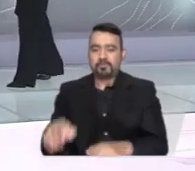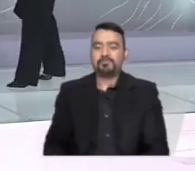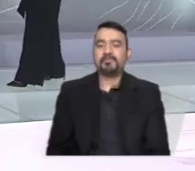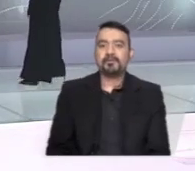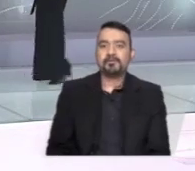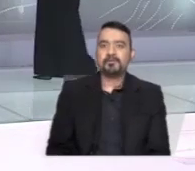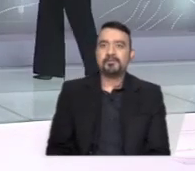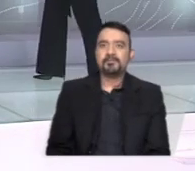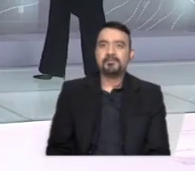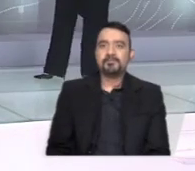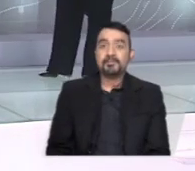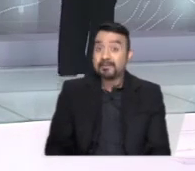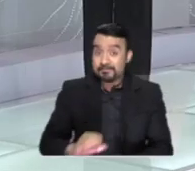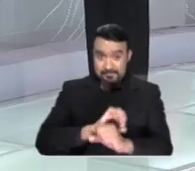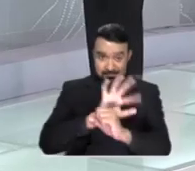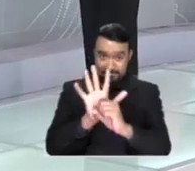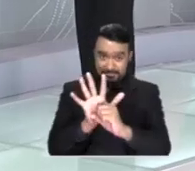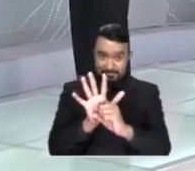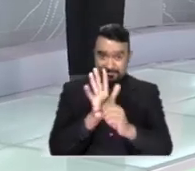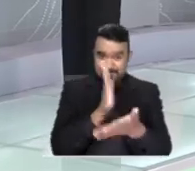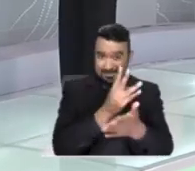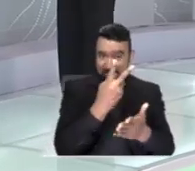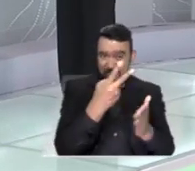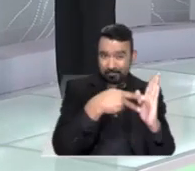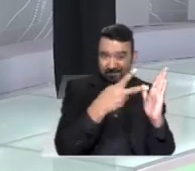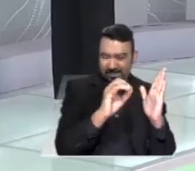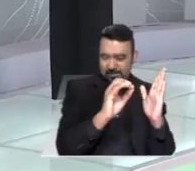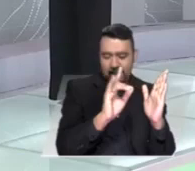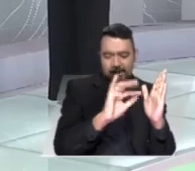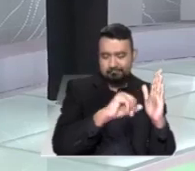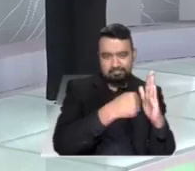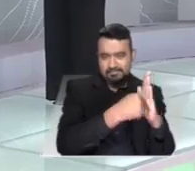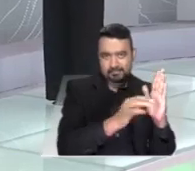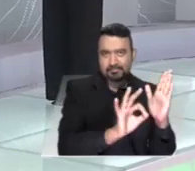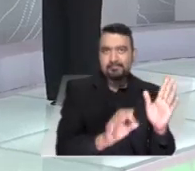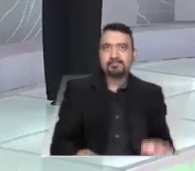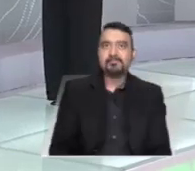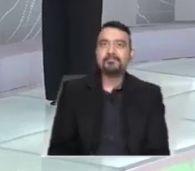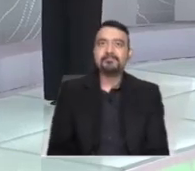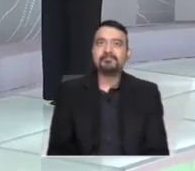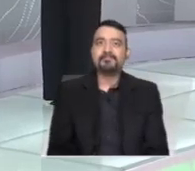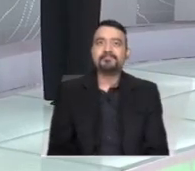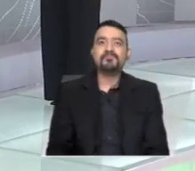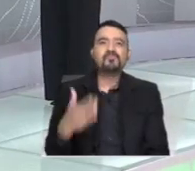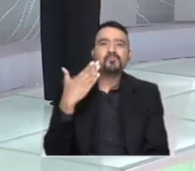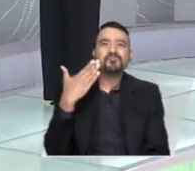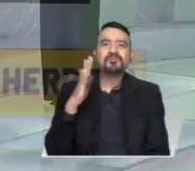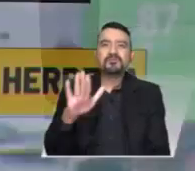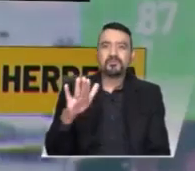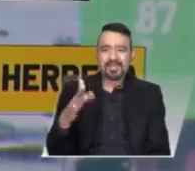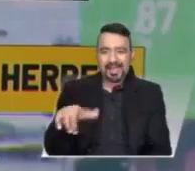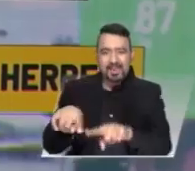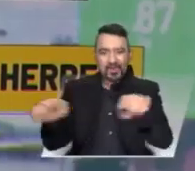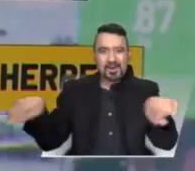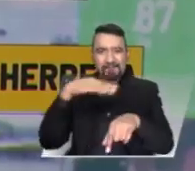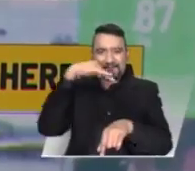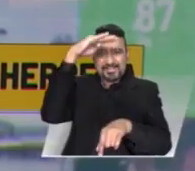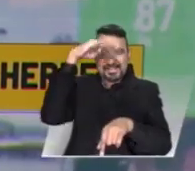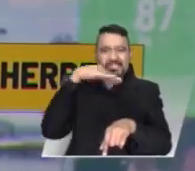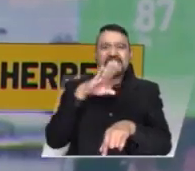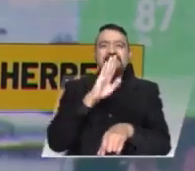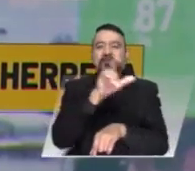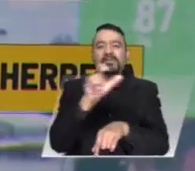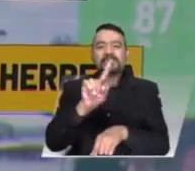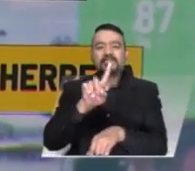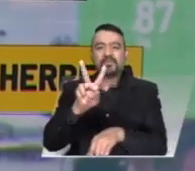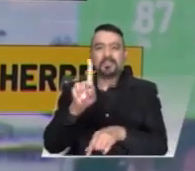Ahora vamos a revisar el Olaya Herrera en la ciudad de Medellín, que para el año 2019 movilizó 121.109 pasajeros en